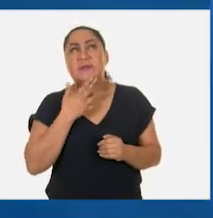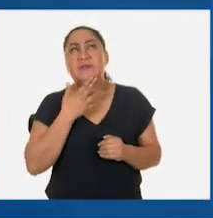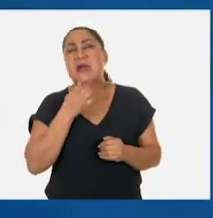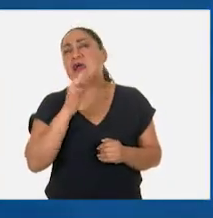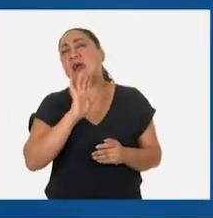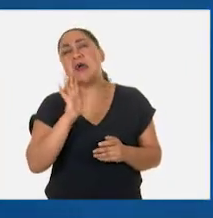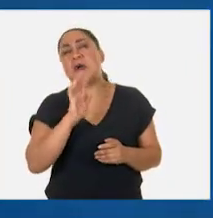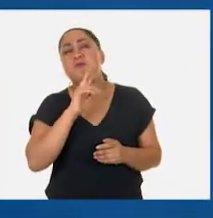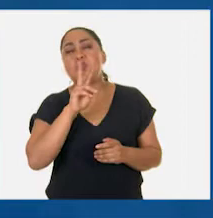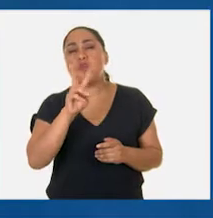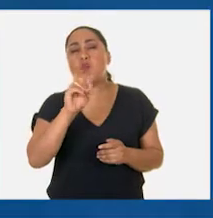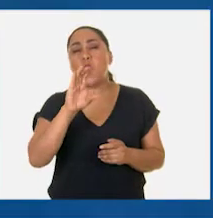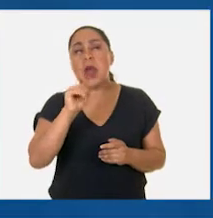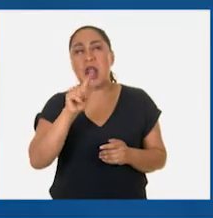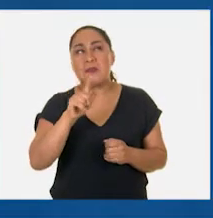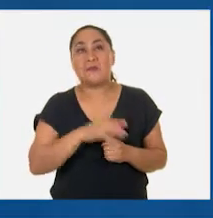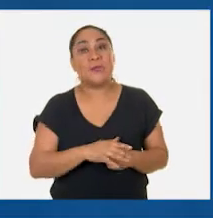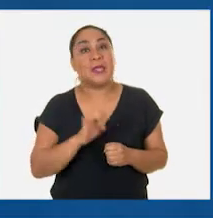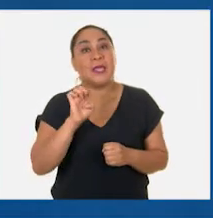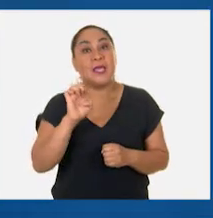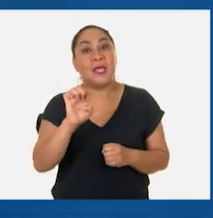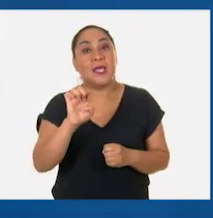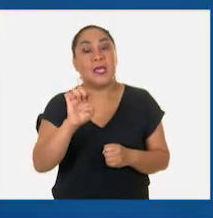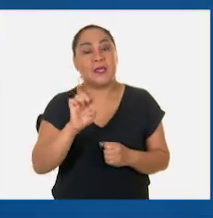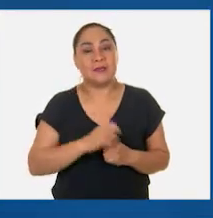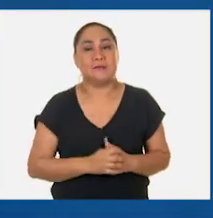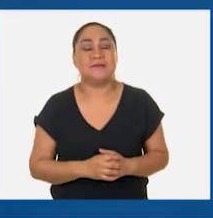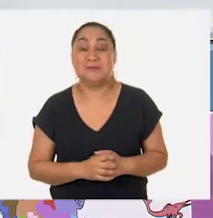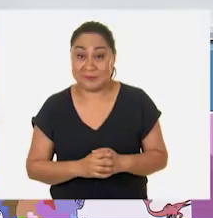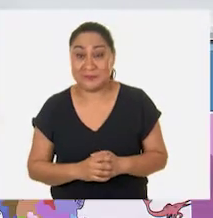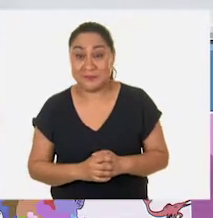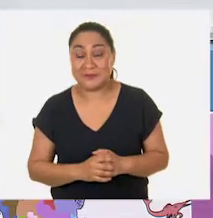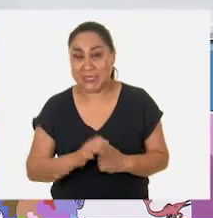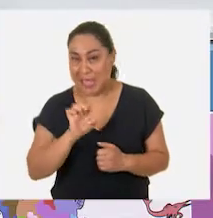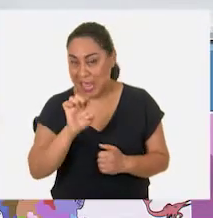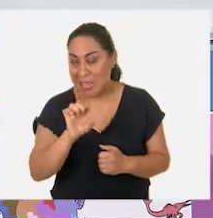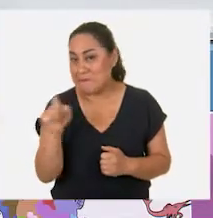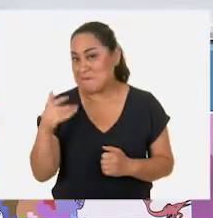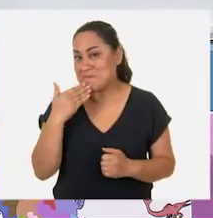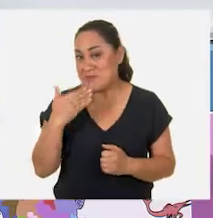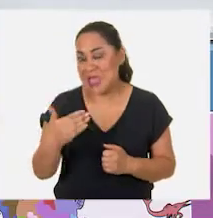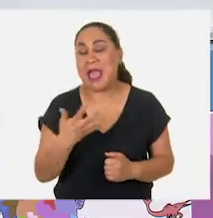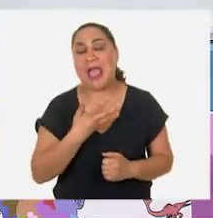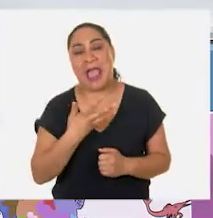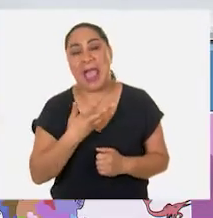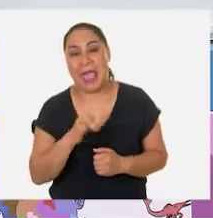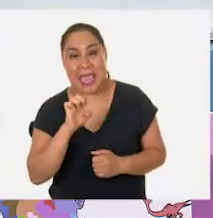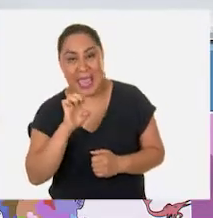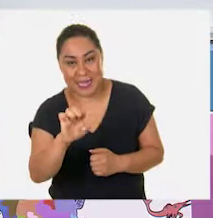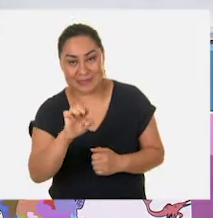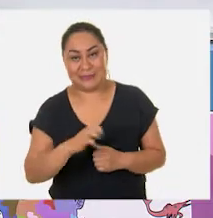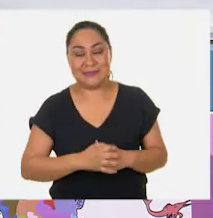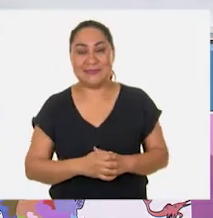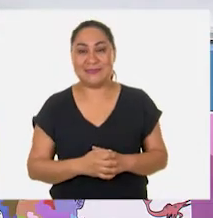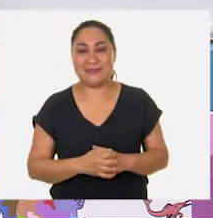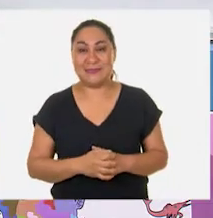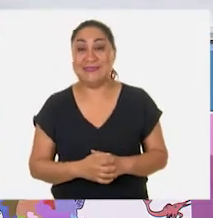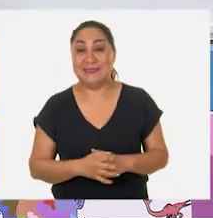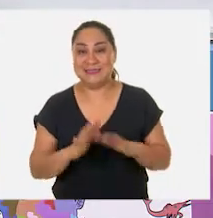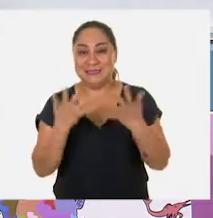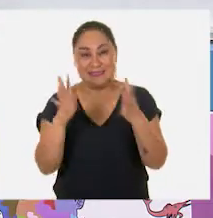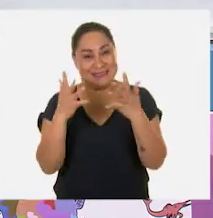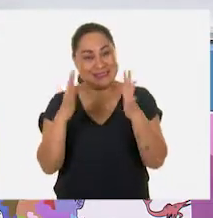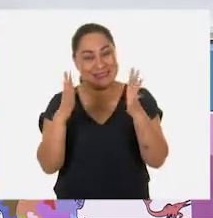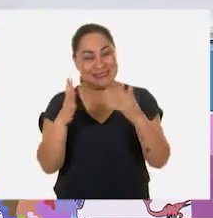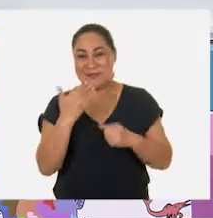vocal. ¿La E? Correcto, le atinaste. Hay una E. ¡Muy bien! Aquí